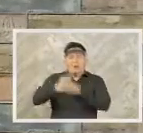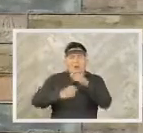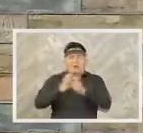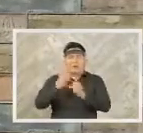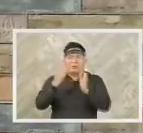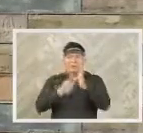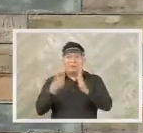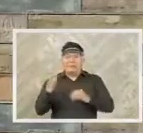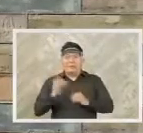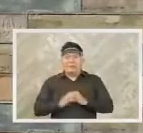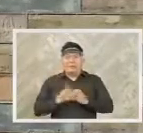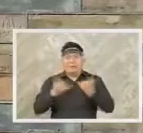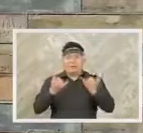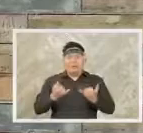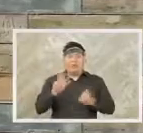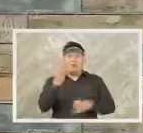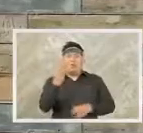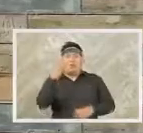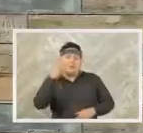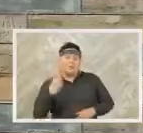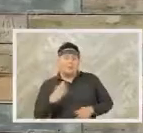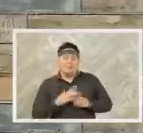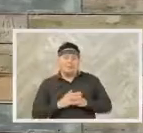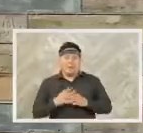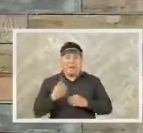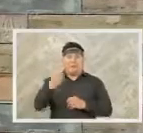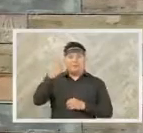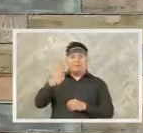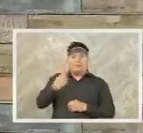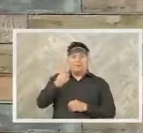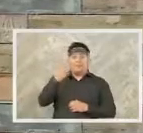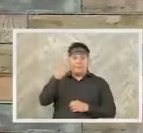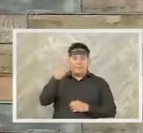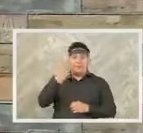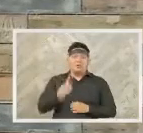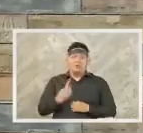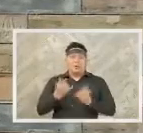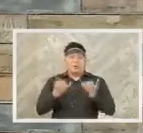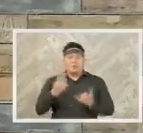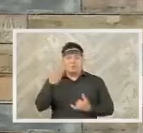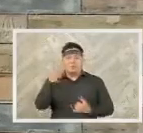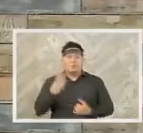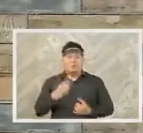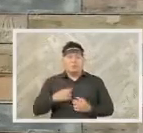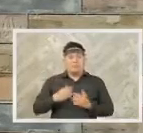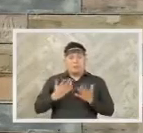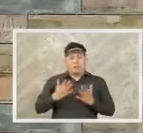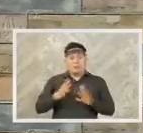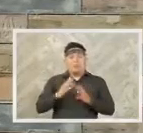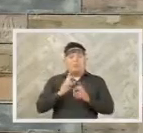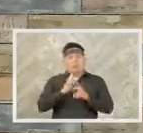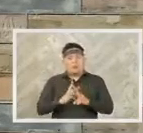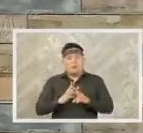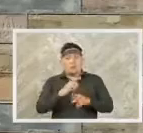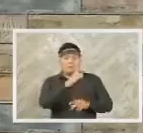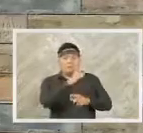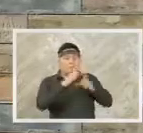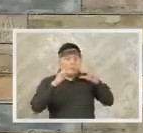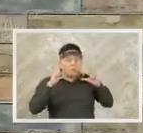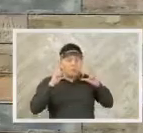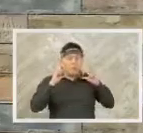de manera virtual, cumpliendo con los protocolos de bioseguridad, distanciamiento social obligatorio y, por supuesto, el